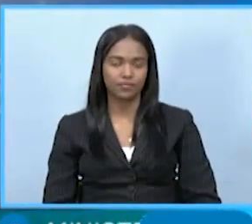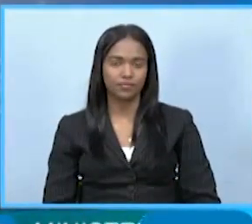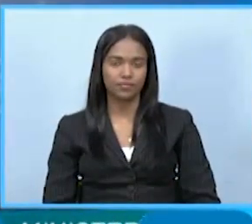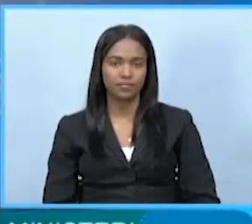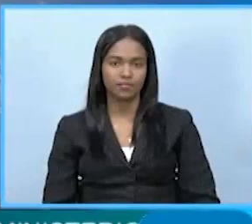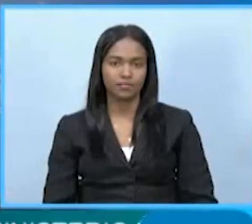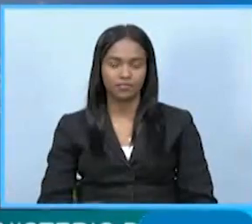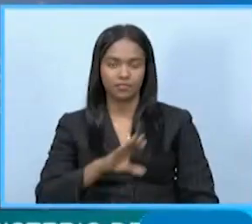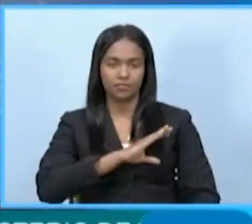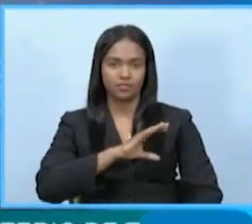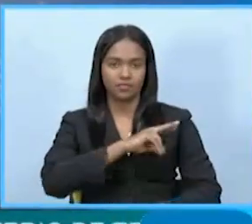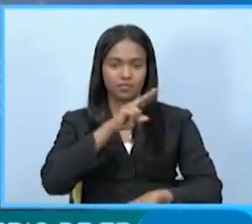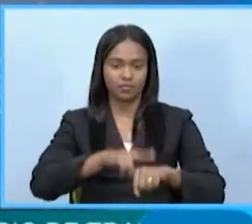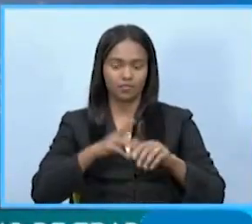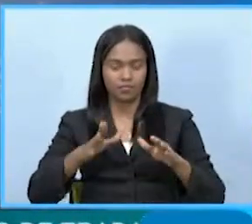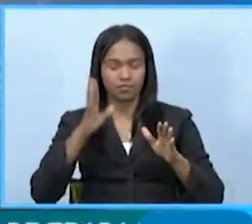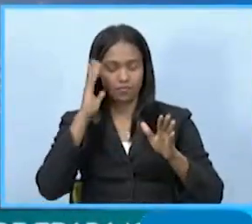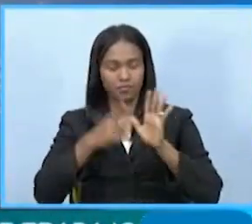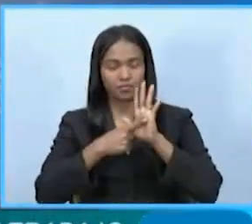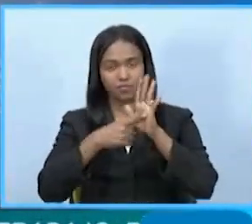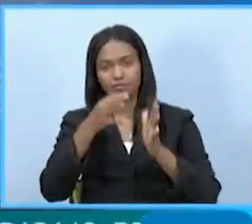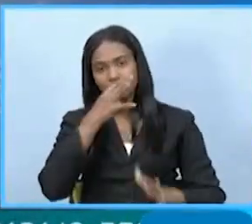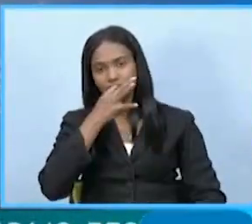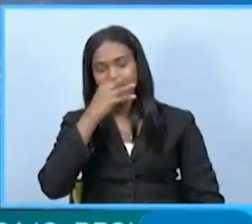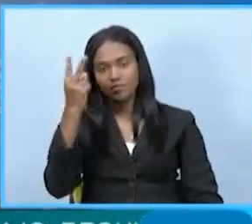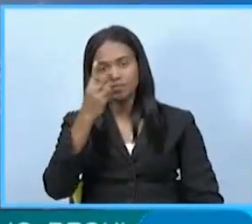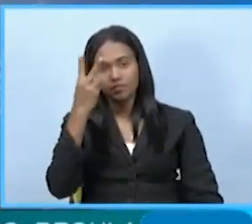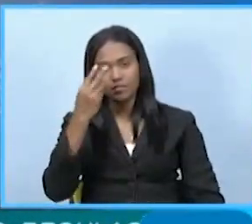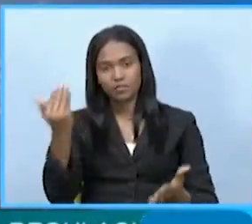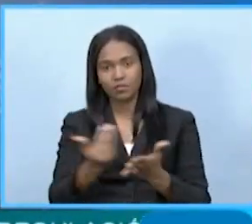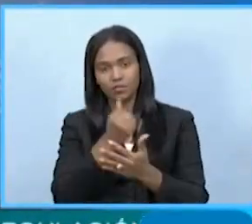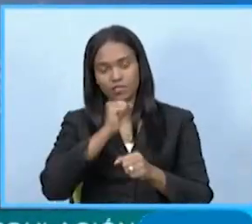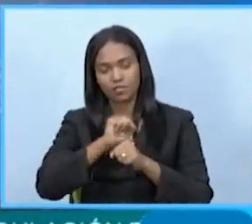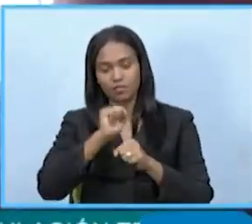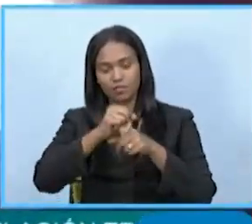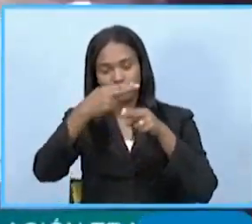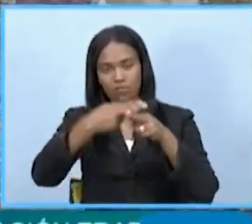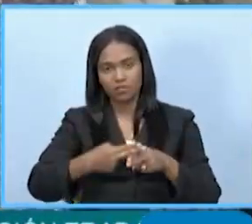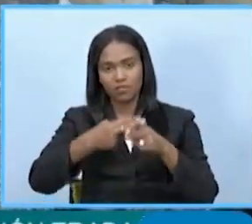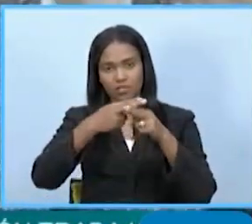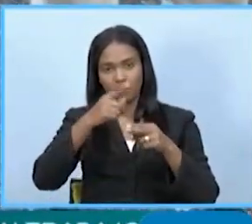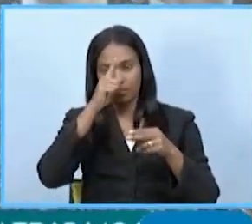Señores, y la Policía Nacional presentará el próximo viernes una nueva estrategia denominada